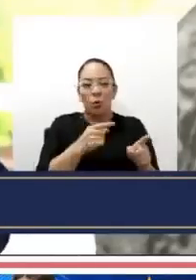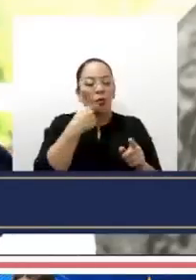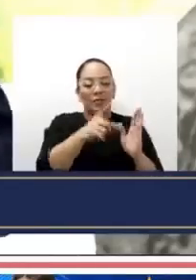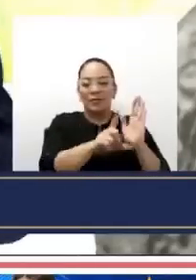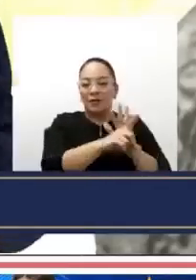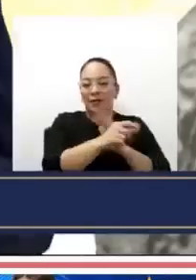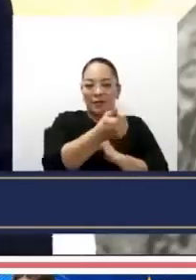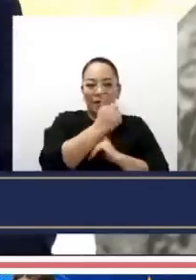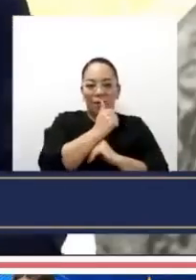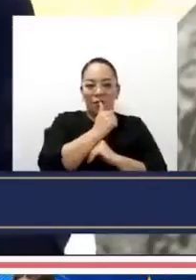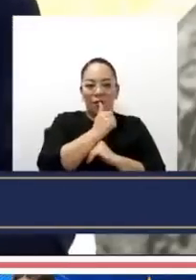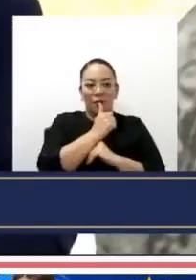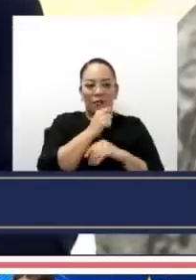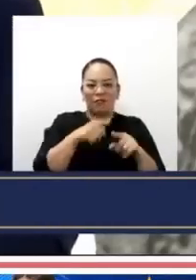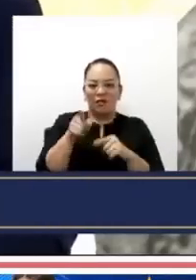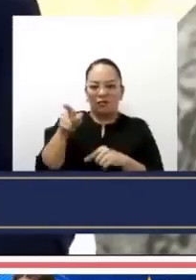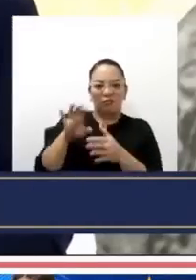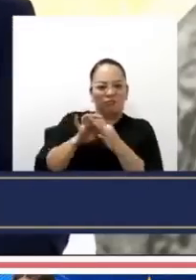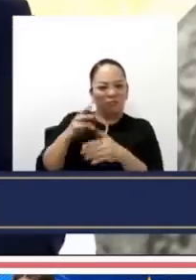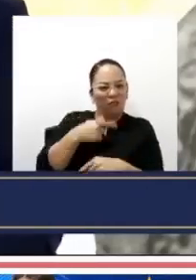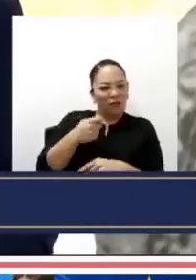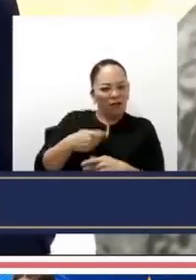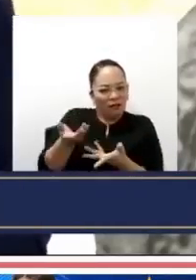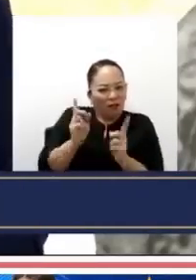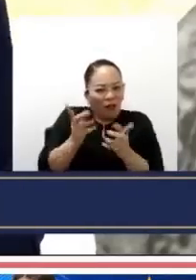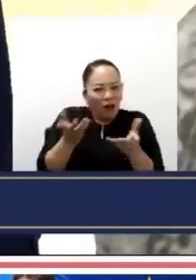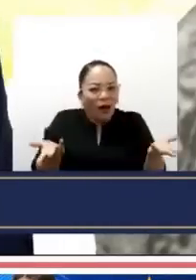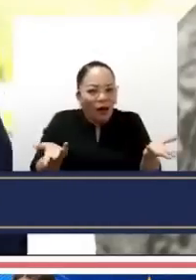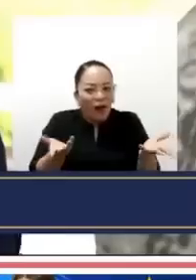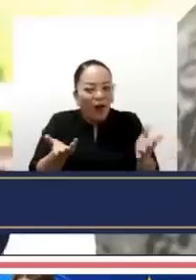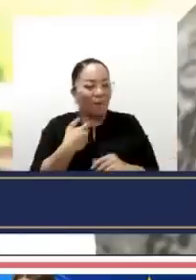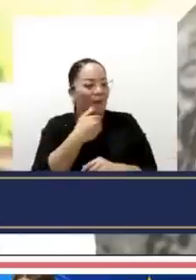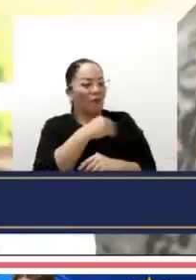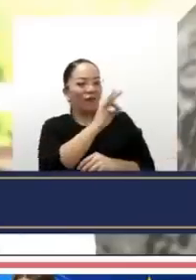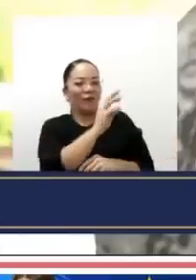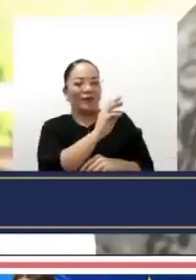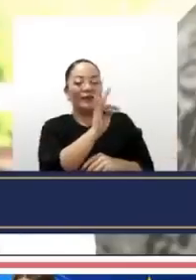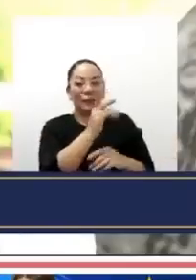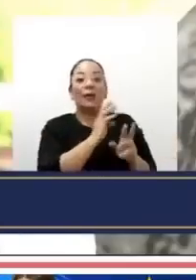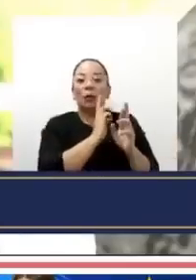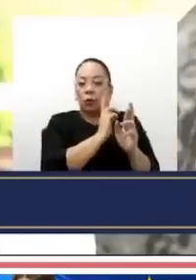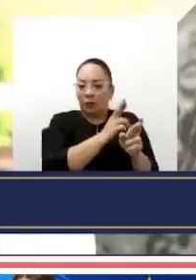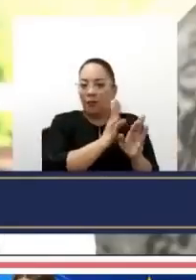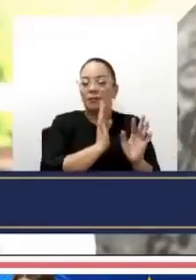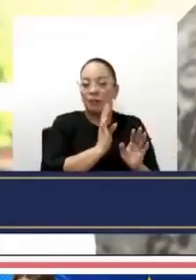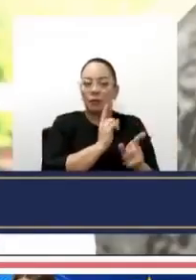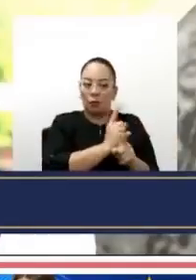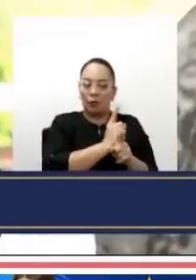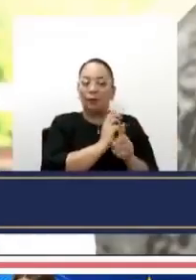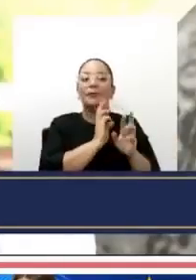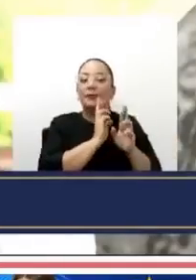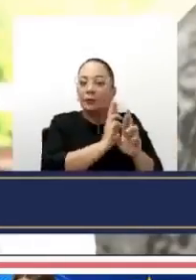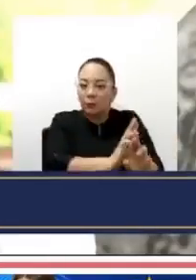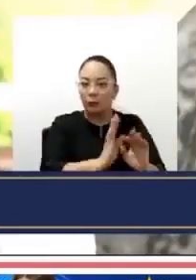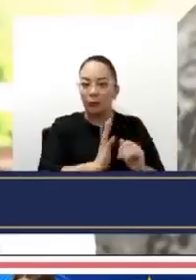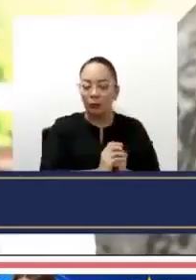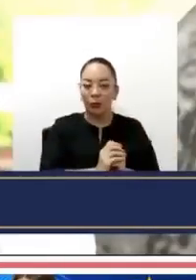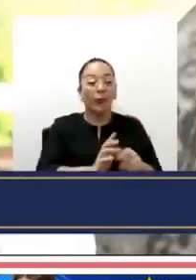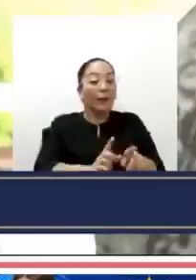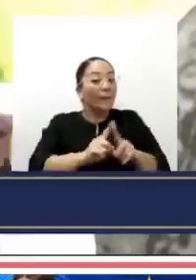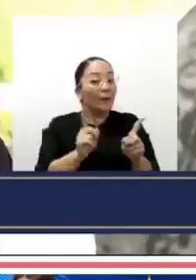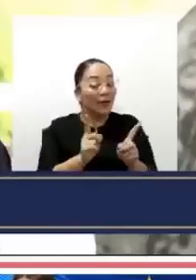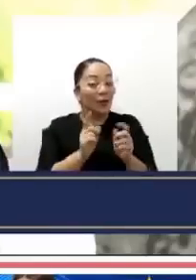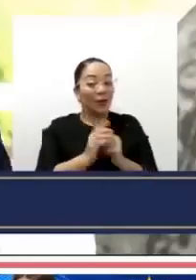de aguas. ¿Y qué tiene que ver el presidente? El señor ministro Tattenbach le contesta y le contesta correctamente, pero